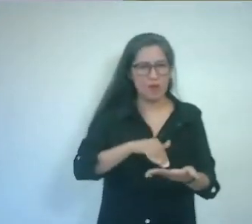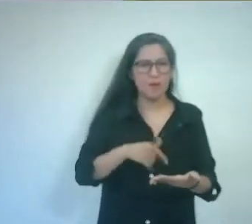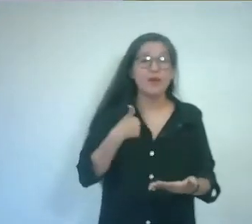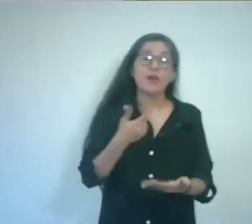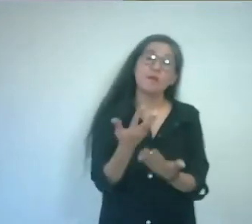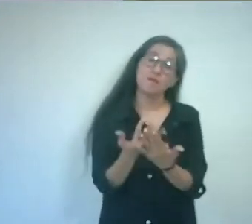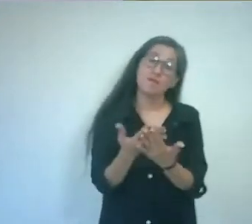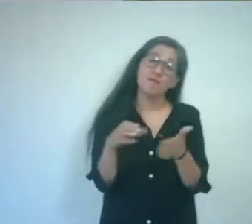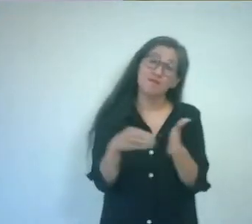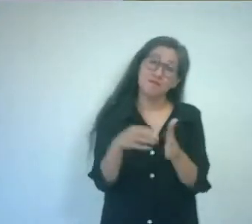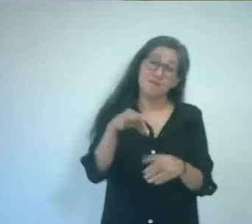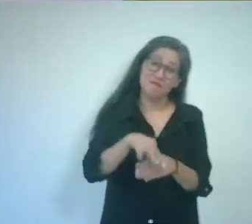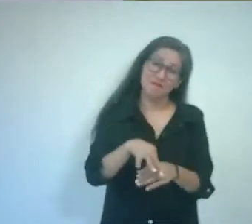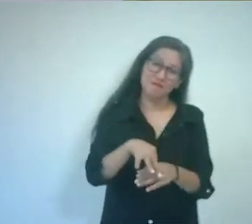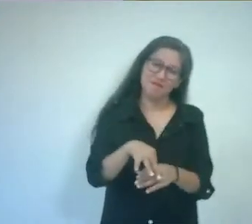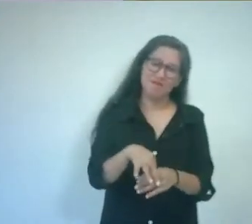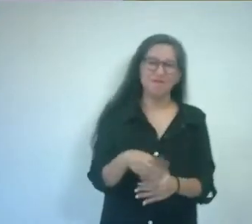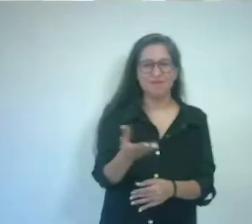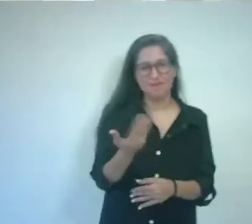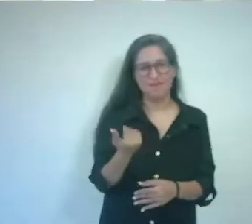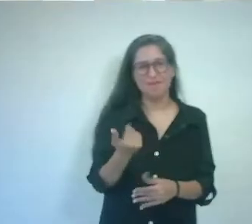las urnas. Muchas gracias.